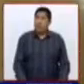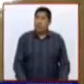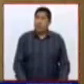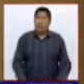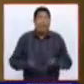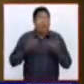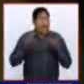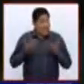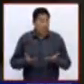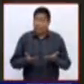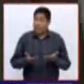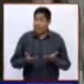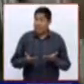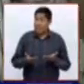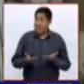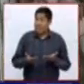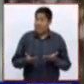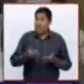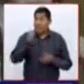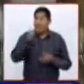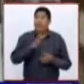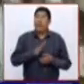Eso, aquí está.